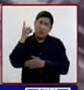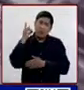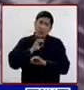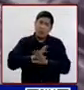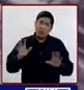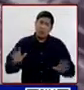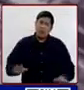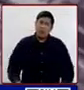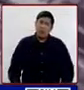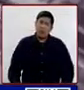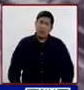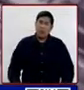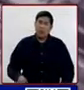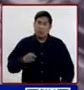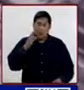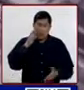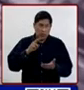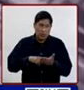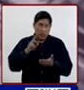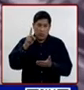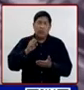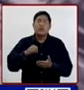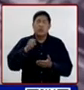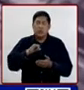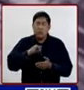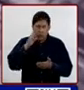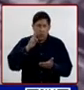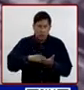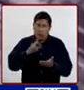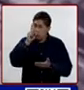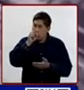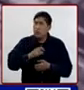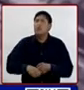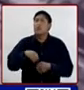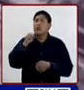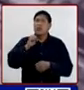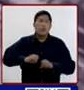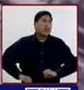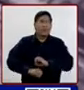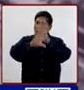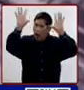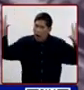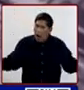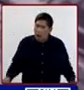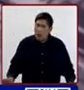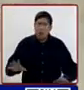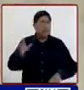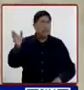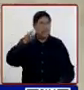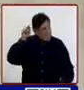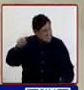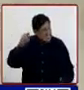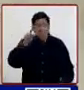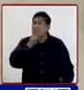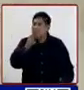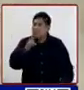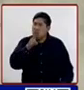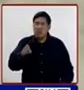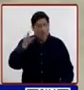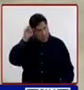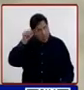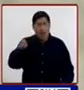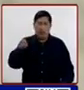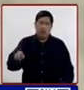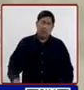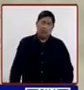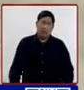bolivianos. Por lo menos usted reconoce a uno de ellos. Sí, yo reconozco a uno de ellos. Sí, es clarito, es él. Estoy segura que